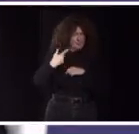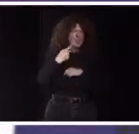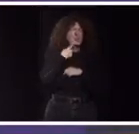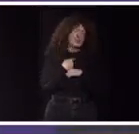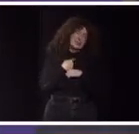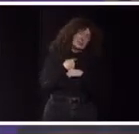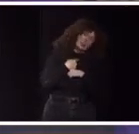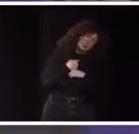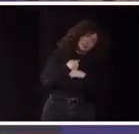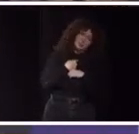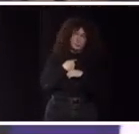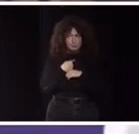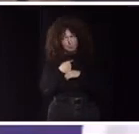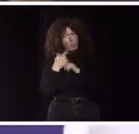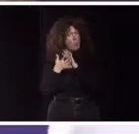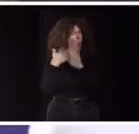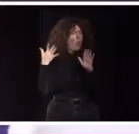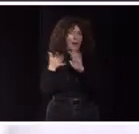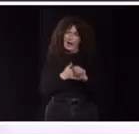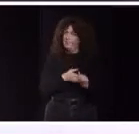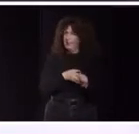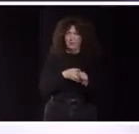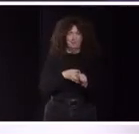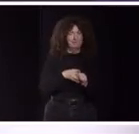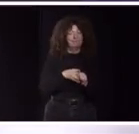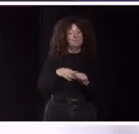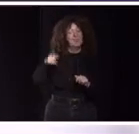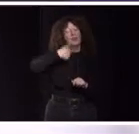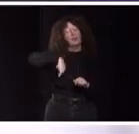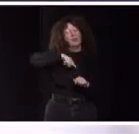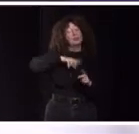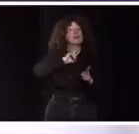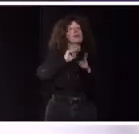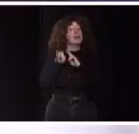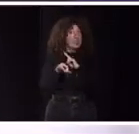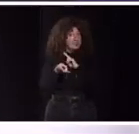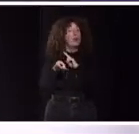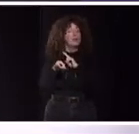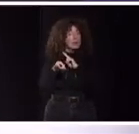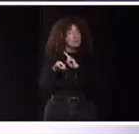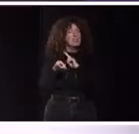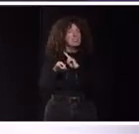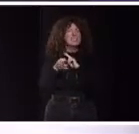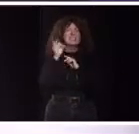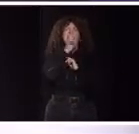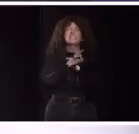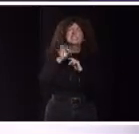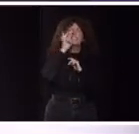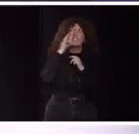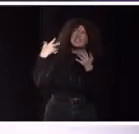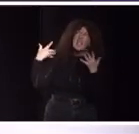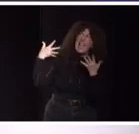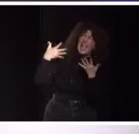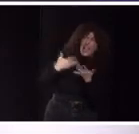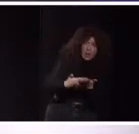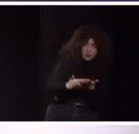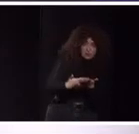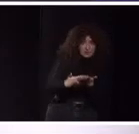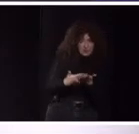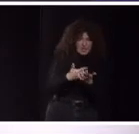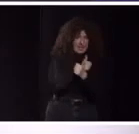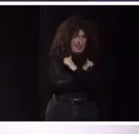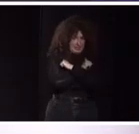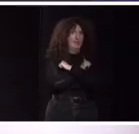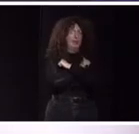ido demasiado rápido. Nosotras les respondemos que llevamos siglos esperando, que